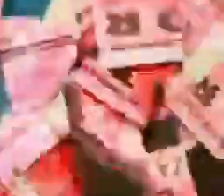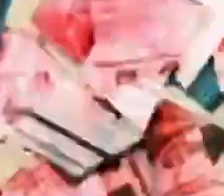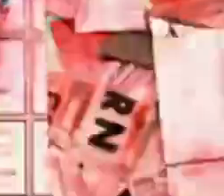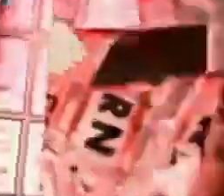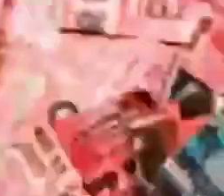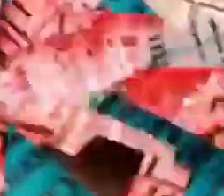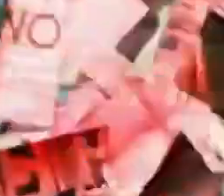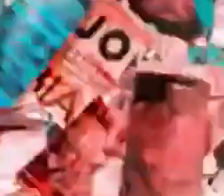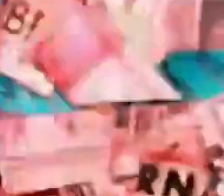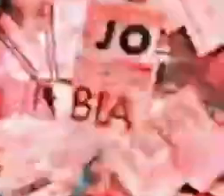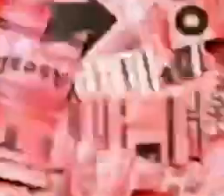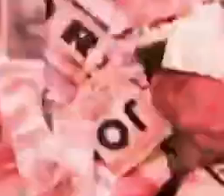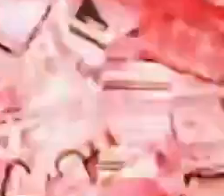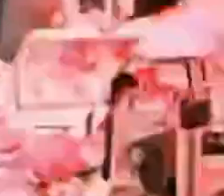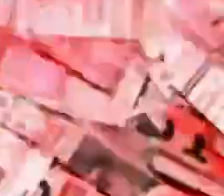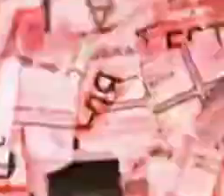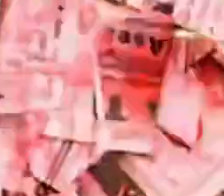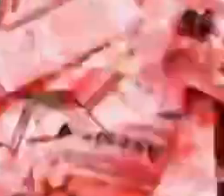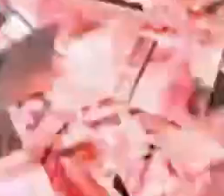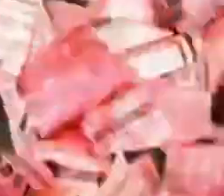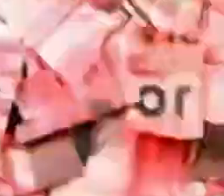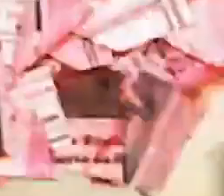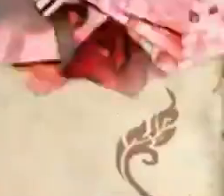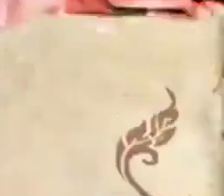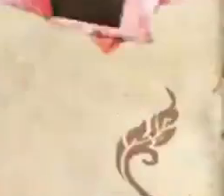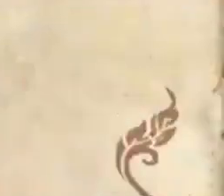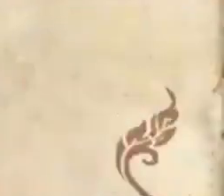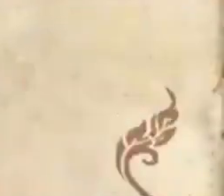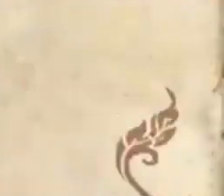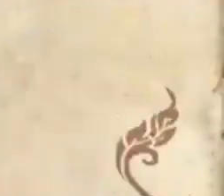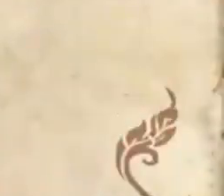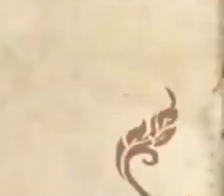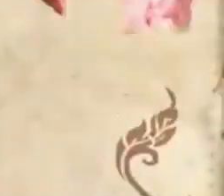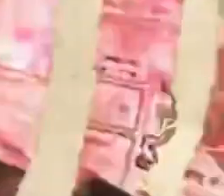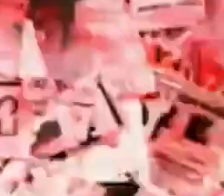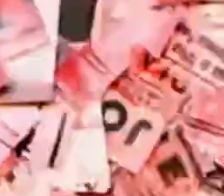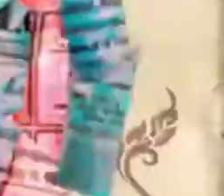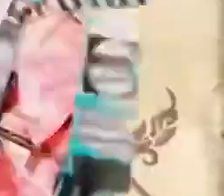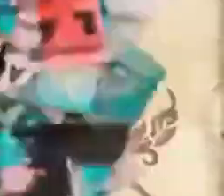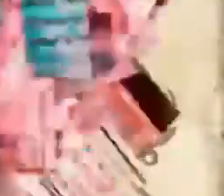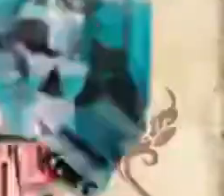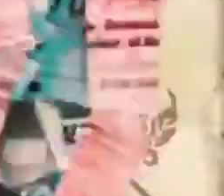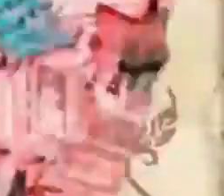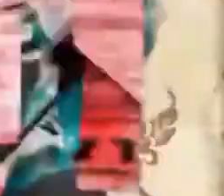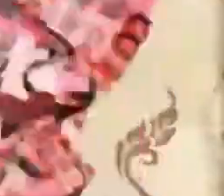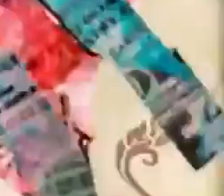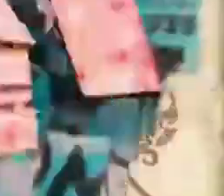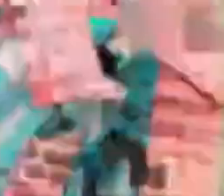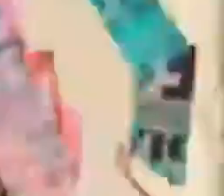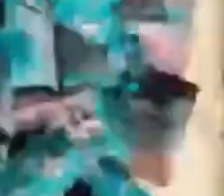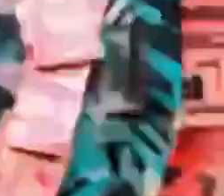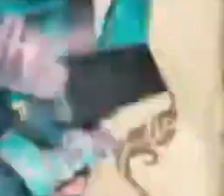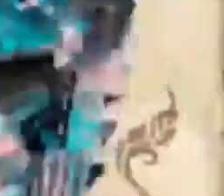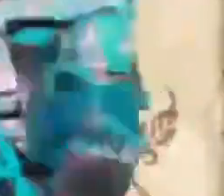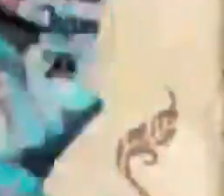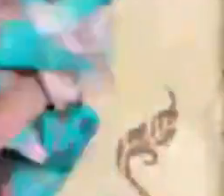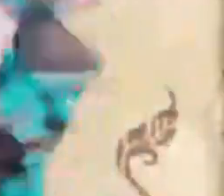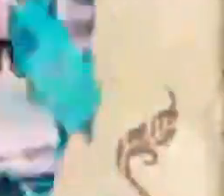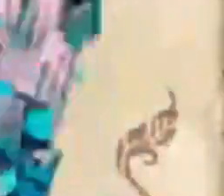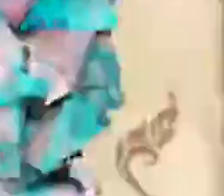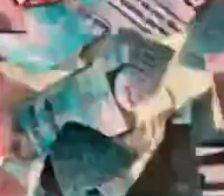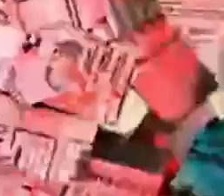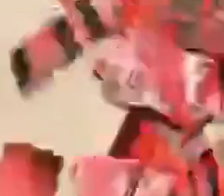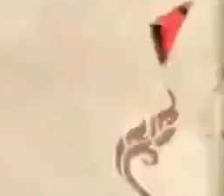que iban persiguiendo a los amigos de Gaitán. Y entre ellos pues cayeron